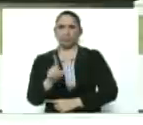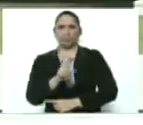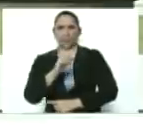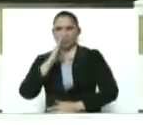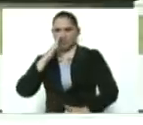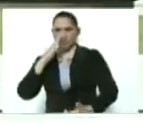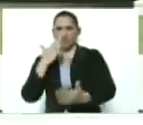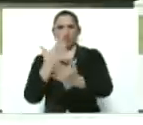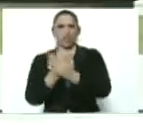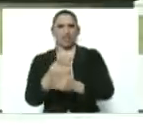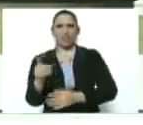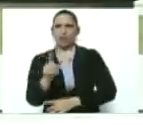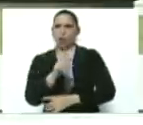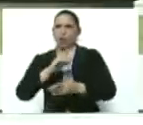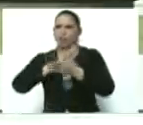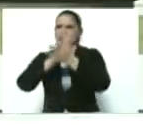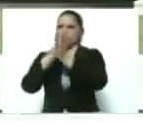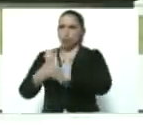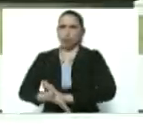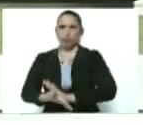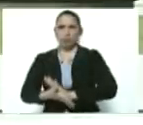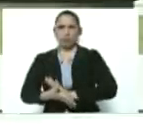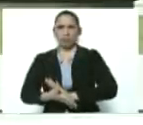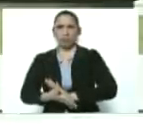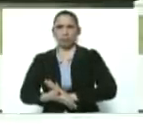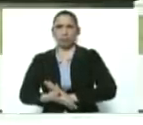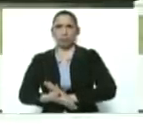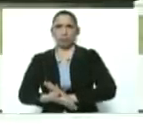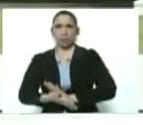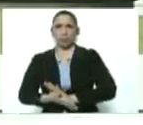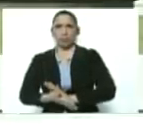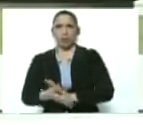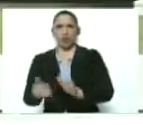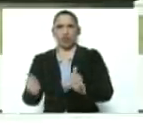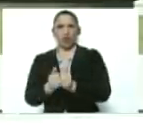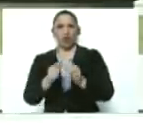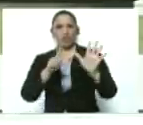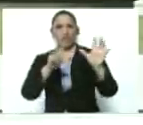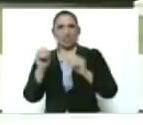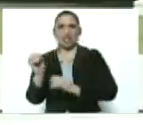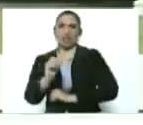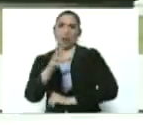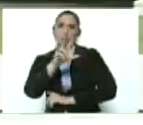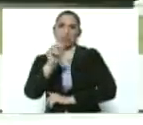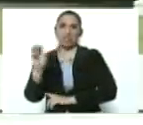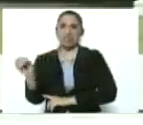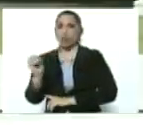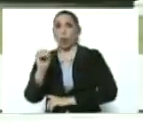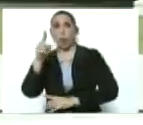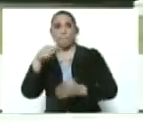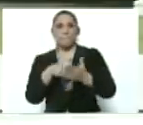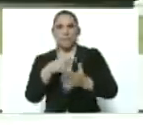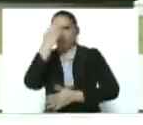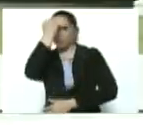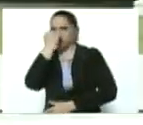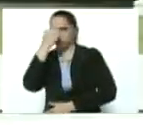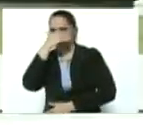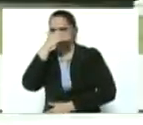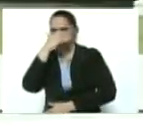no se le destruye con 60 con 300 con mil mercenarios